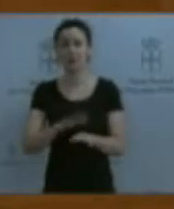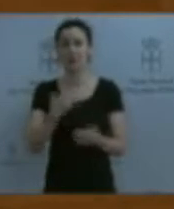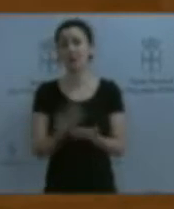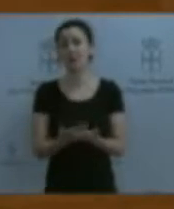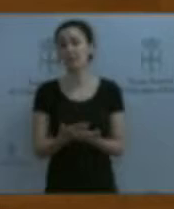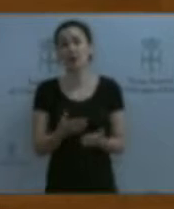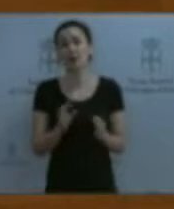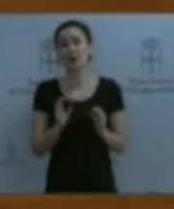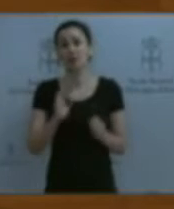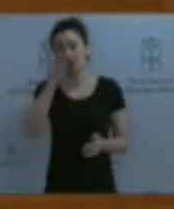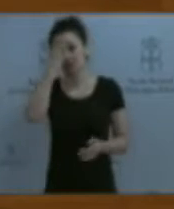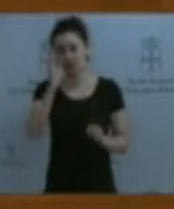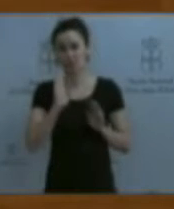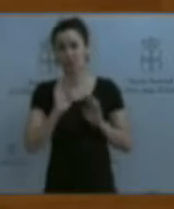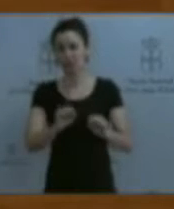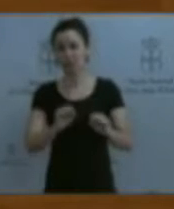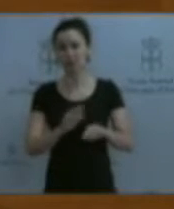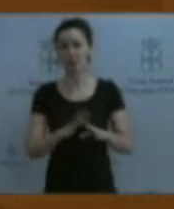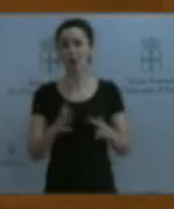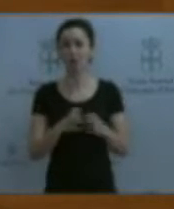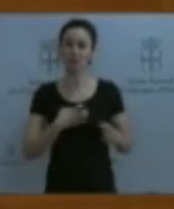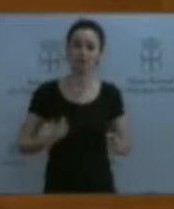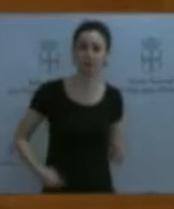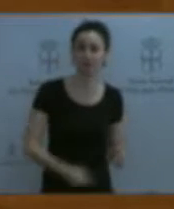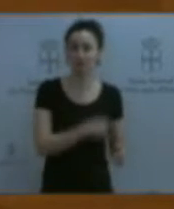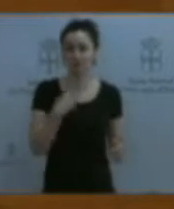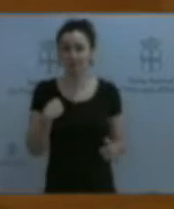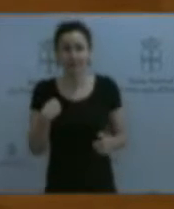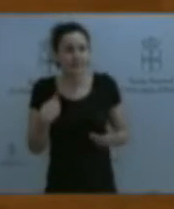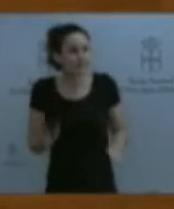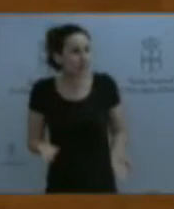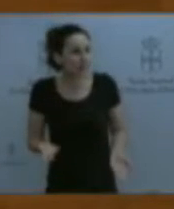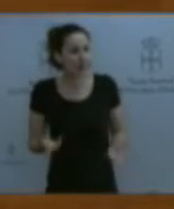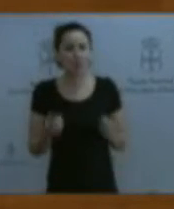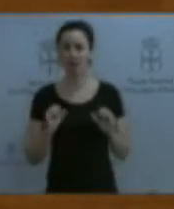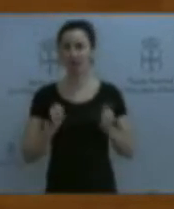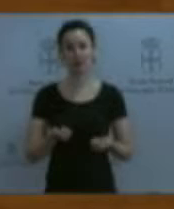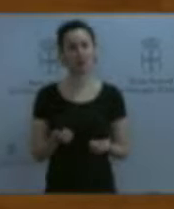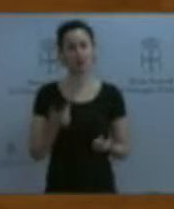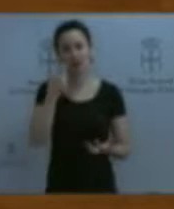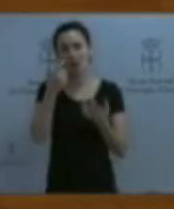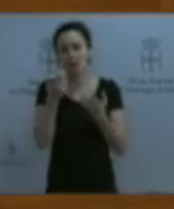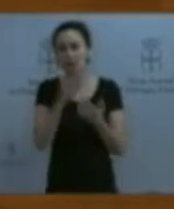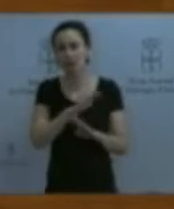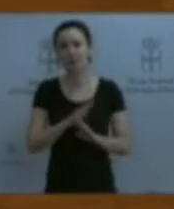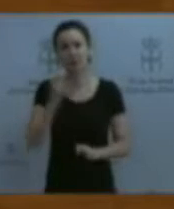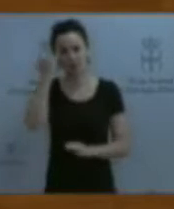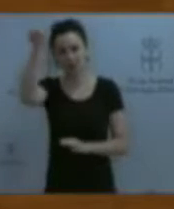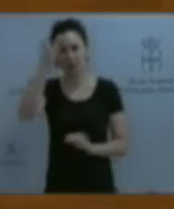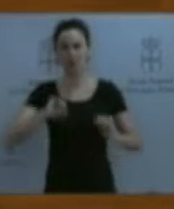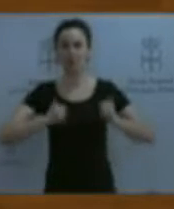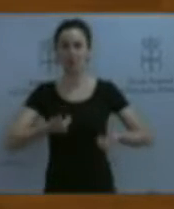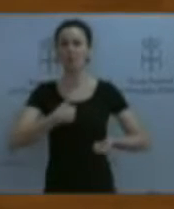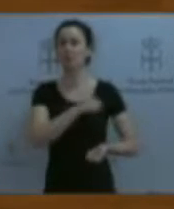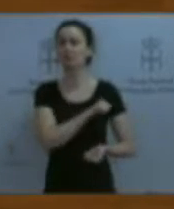con Podemos en las negociaciones presupuestarias, es mucho mayor, si cabe, con esta iniciativa. Esto corrobora la idea que expusimos al comienzo.